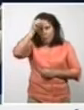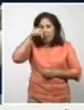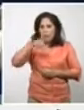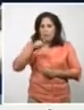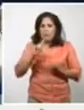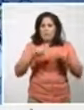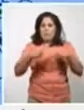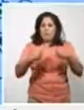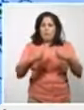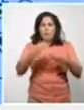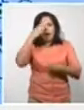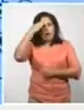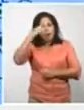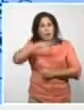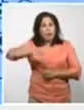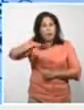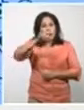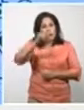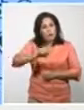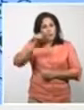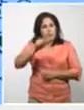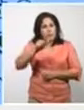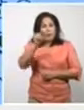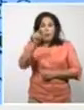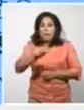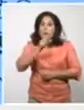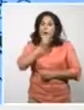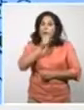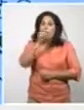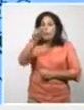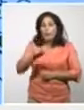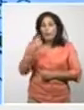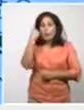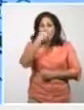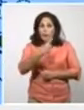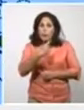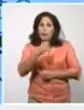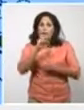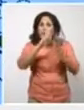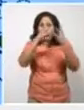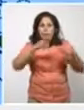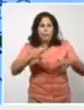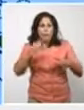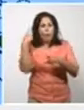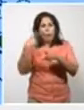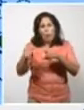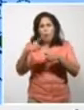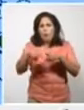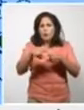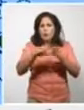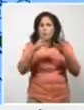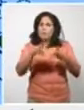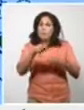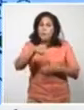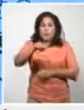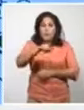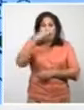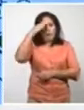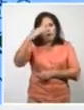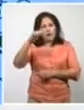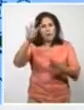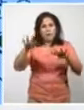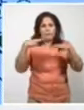El agradecimiento para usted, doctor, para los corresponsales por sus preguntas, usuarios de redes sociales y otras plataformas digitales, y por supuesto, para todos los que nos